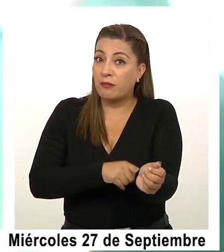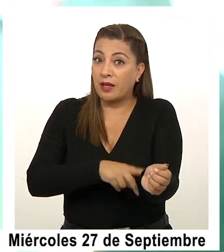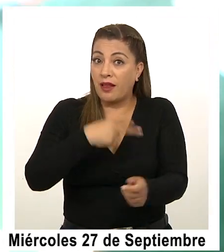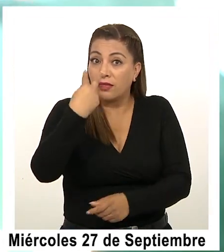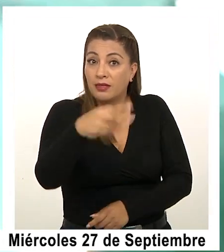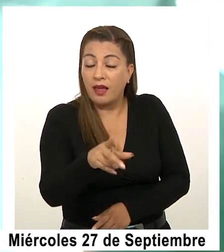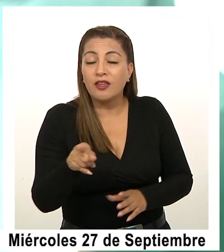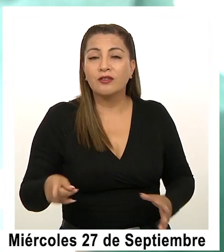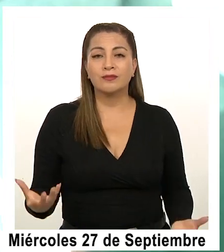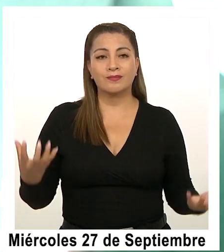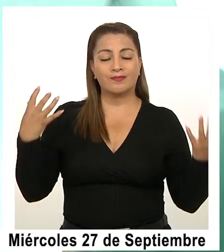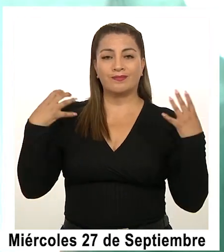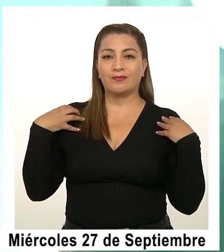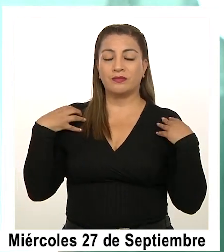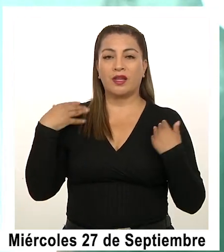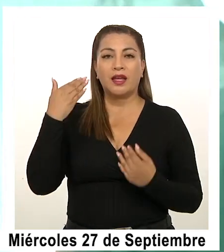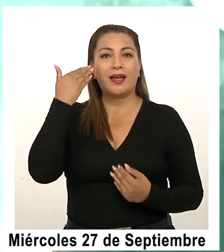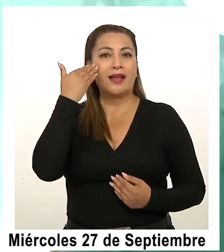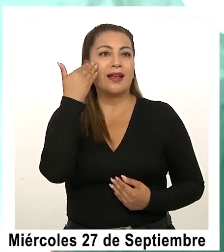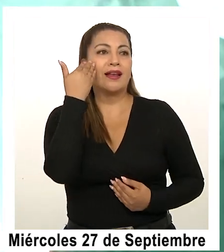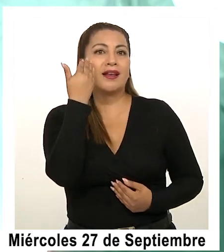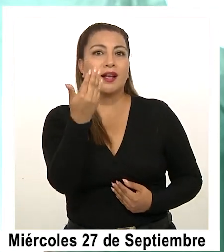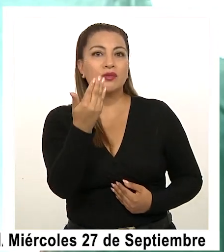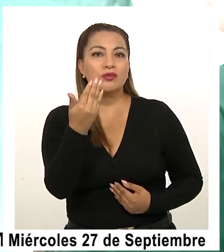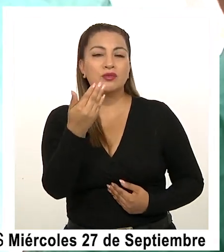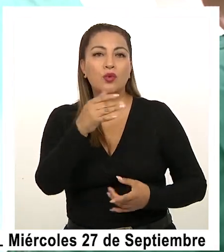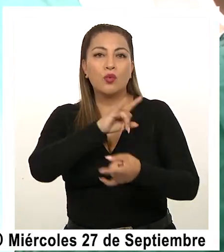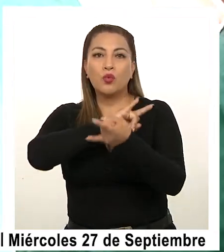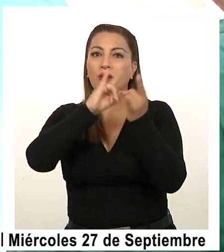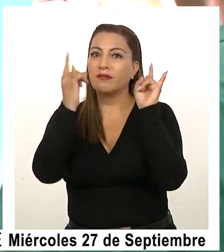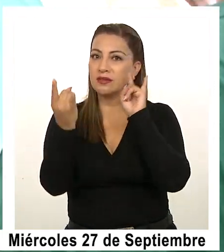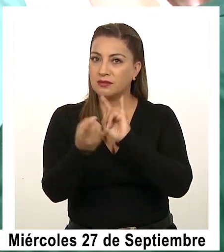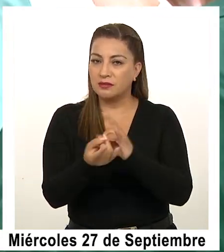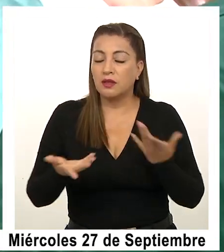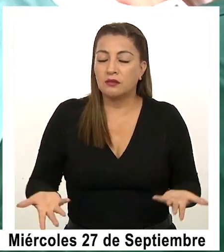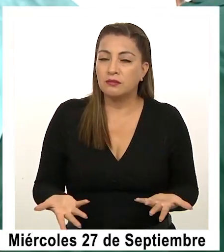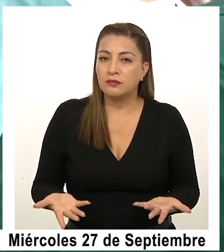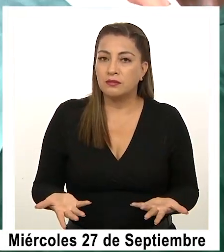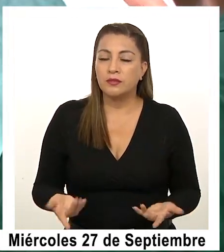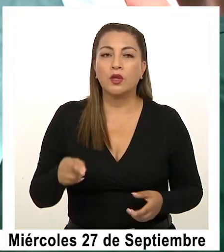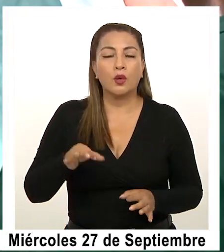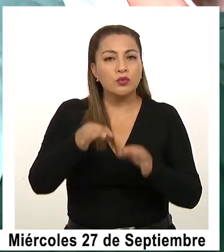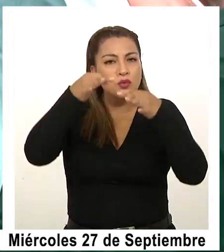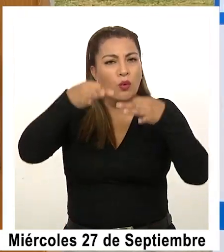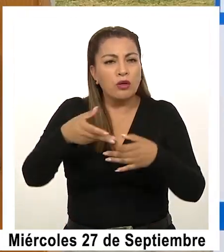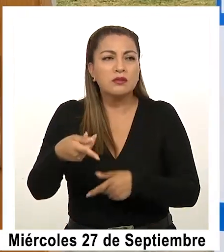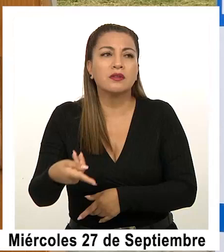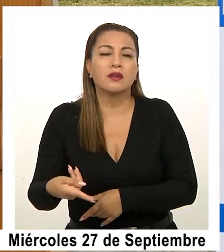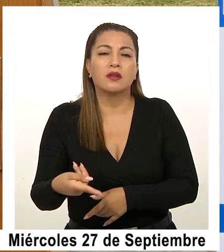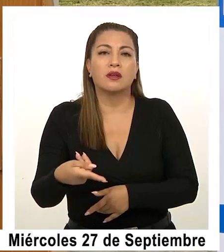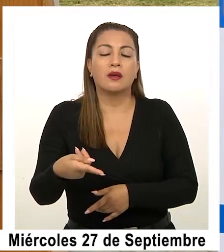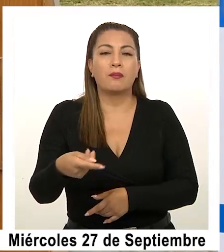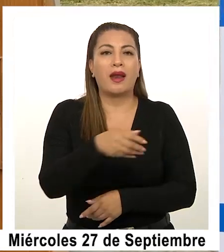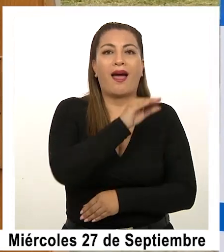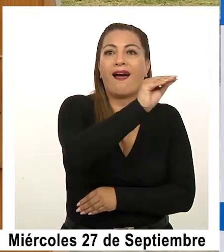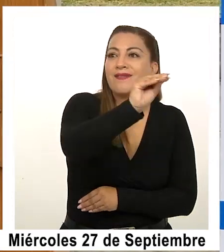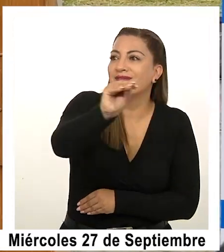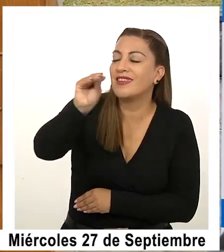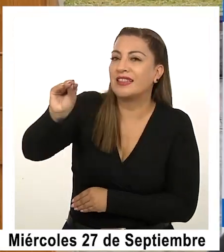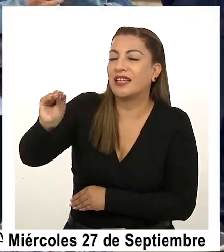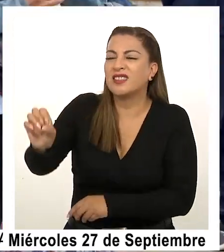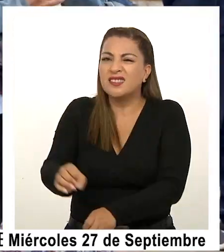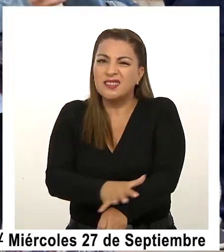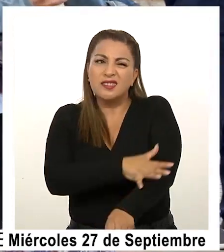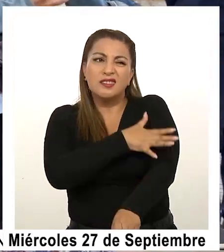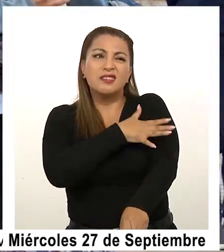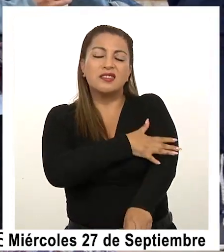familias, asuman que ahora la donación es universal. Precisamente como una forma de despertar